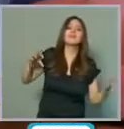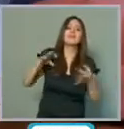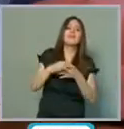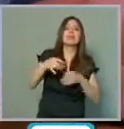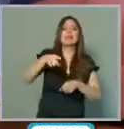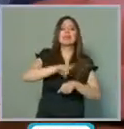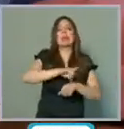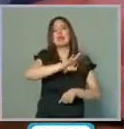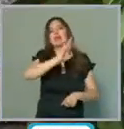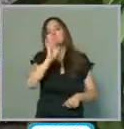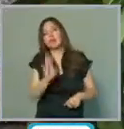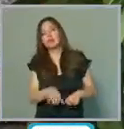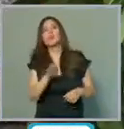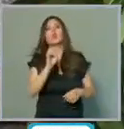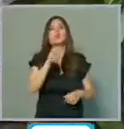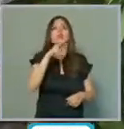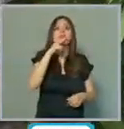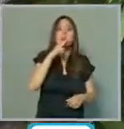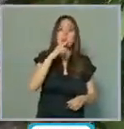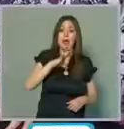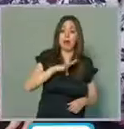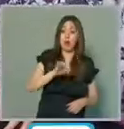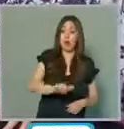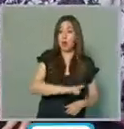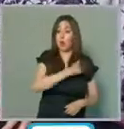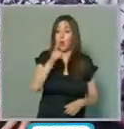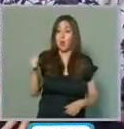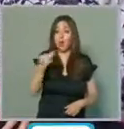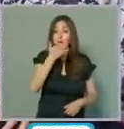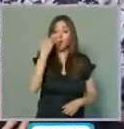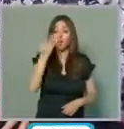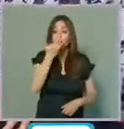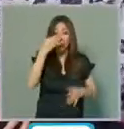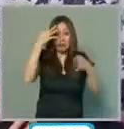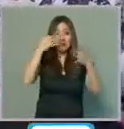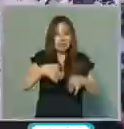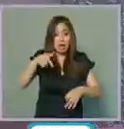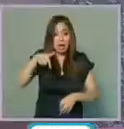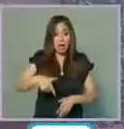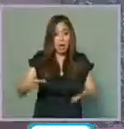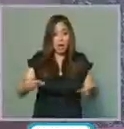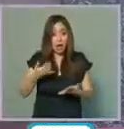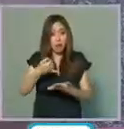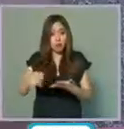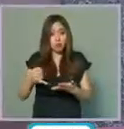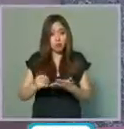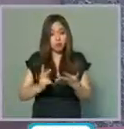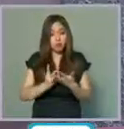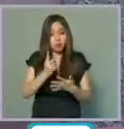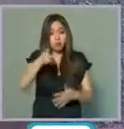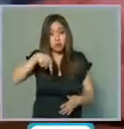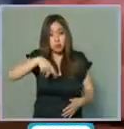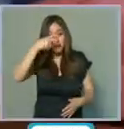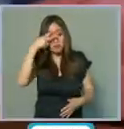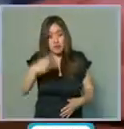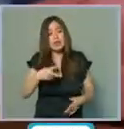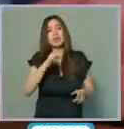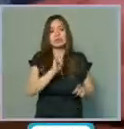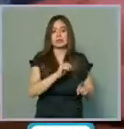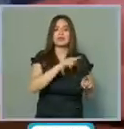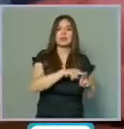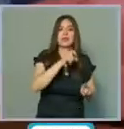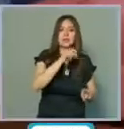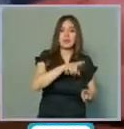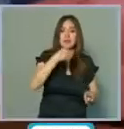Día de Muertos o a Navidad? ¿Hay otras flores que reconozcamos como mexicanas? Pues obviamente la Nochebuena y la cempasúchil